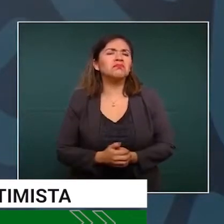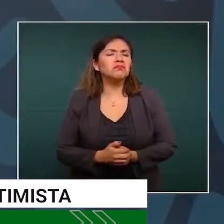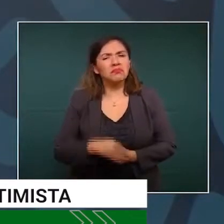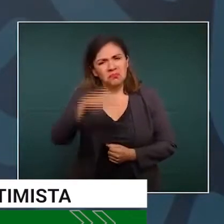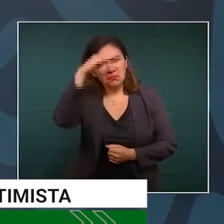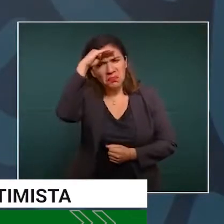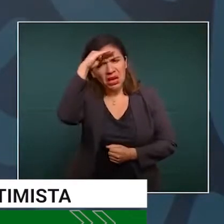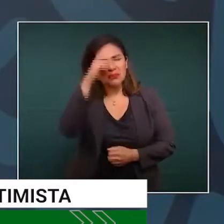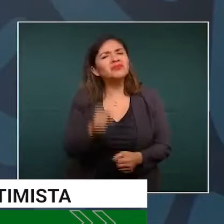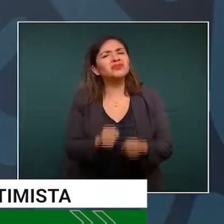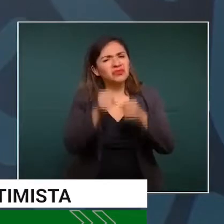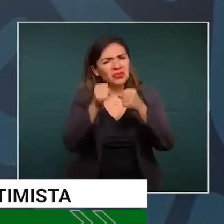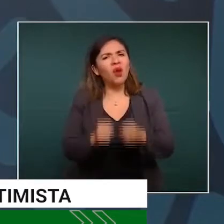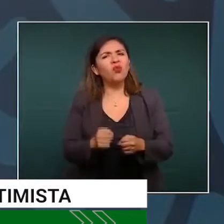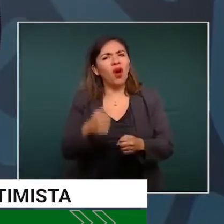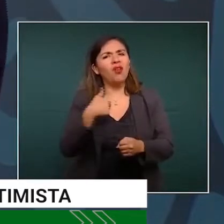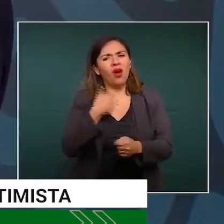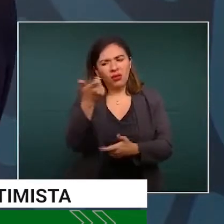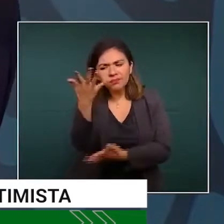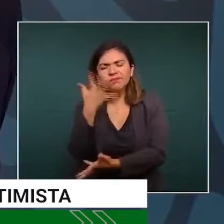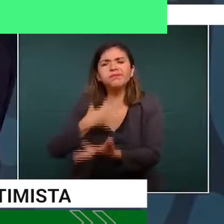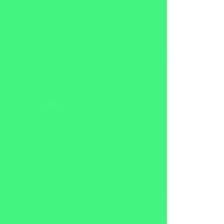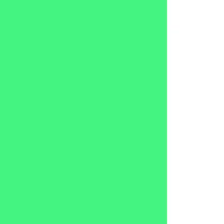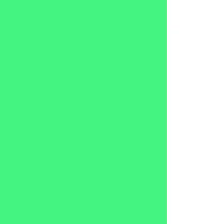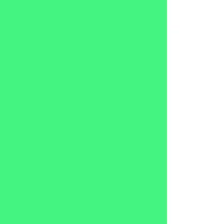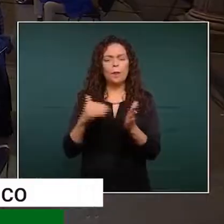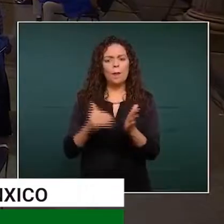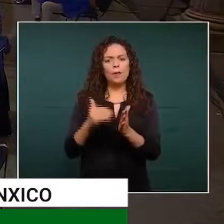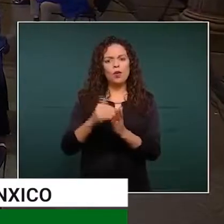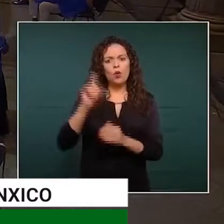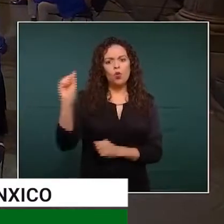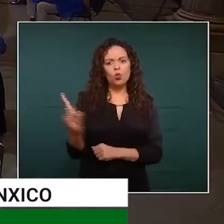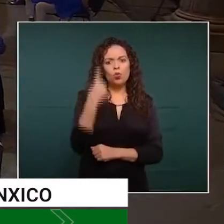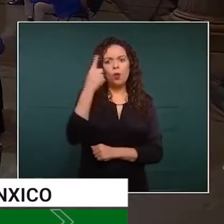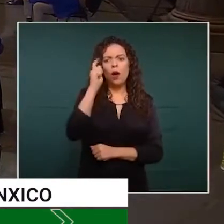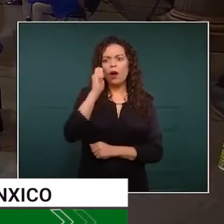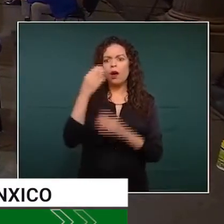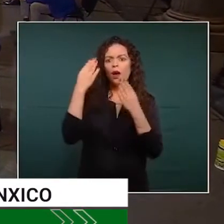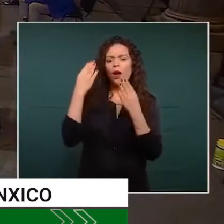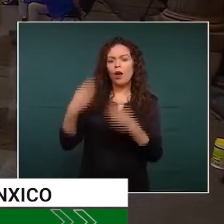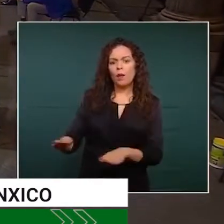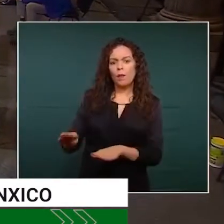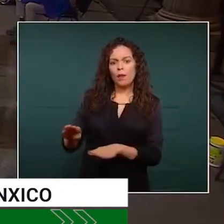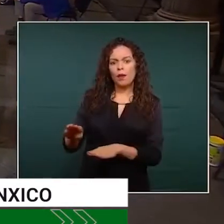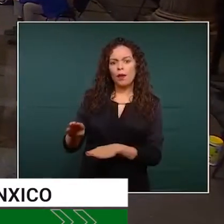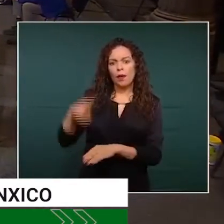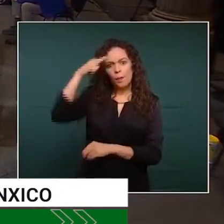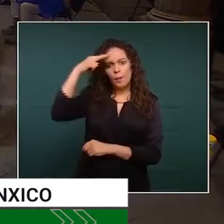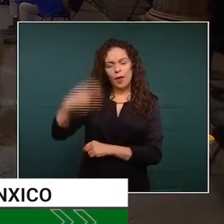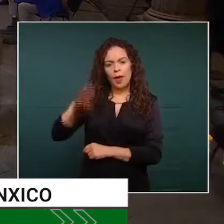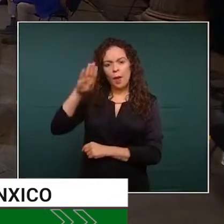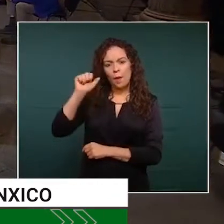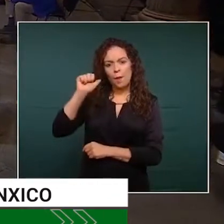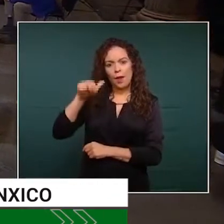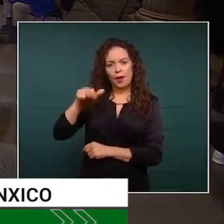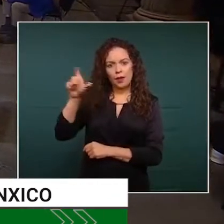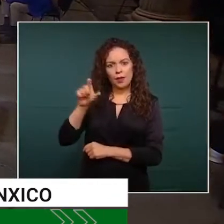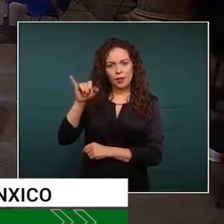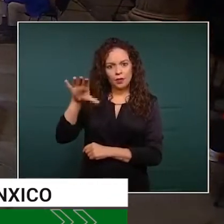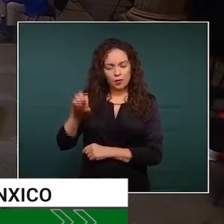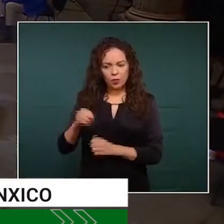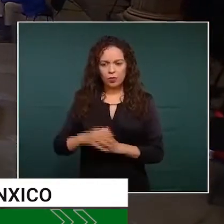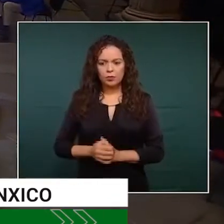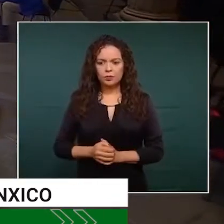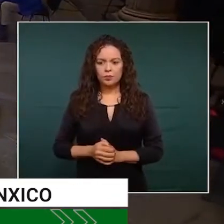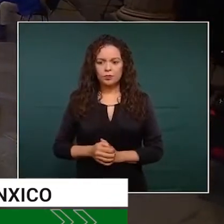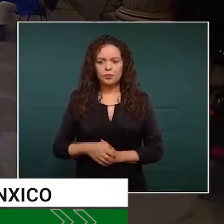sostengo que nos vamos a recuperar pronto. En la conferencia de prensa de esta mañana desde el antiguo Palacio del Ayuntamiento,